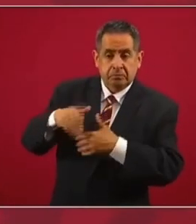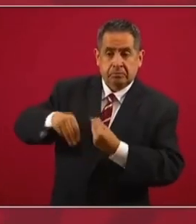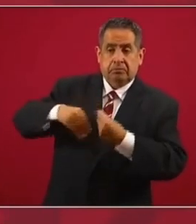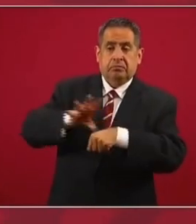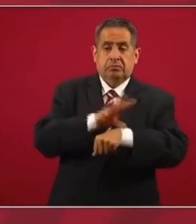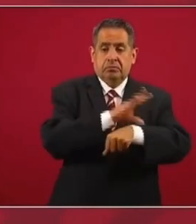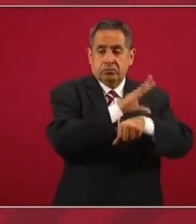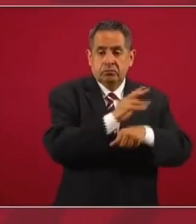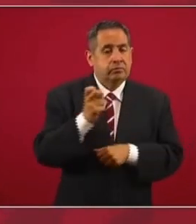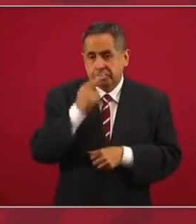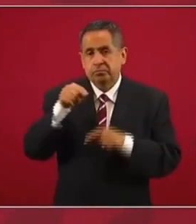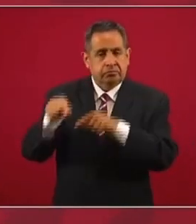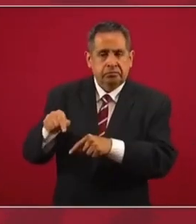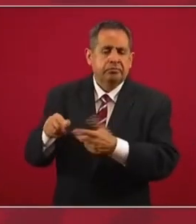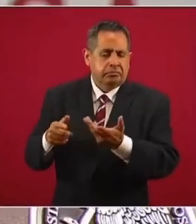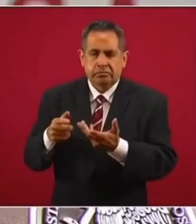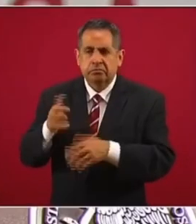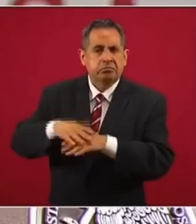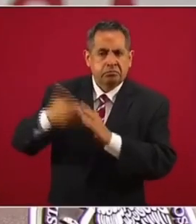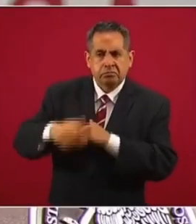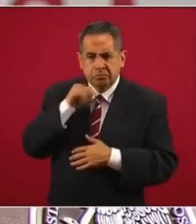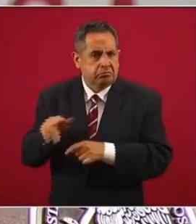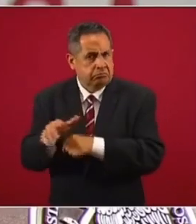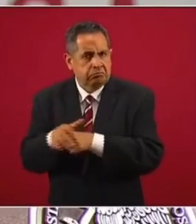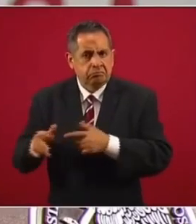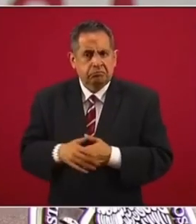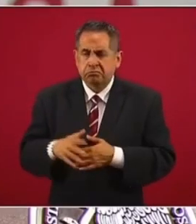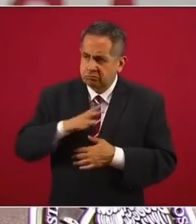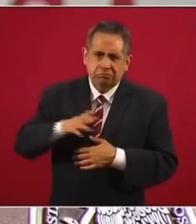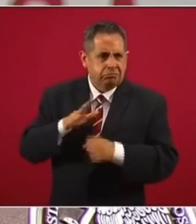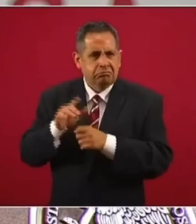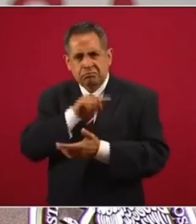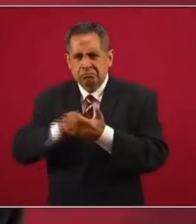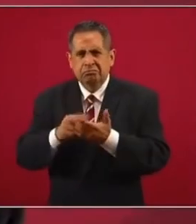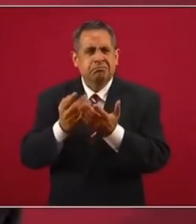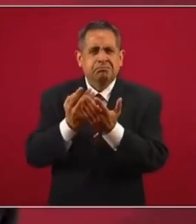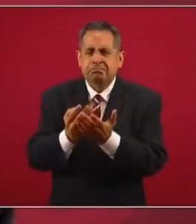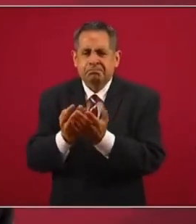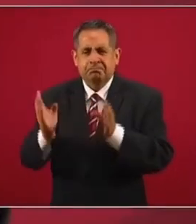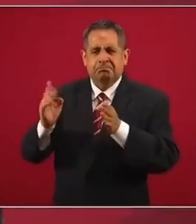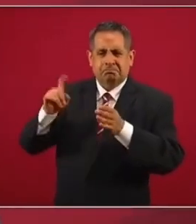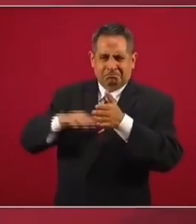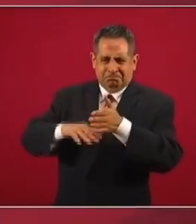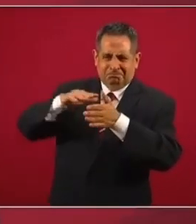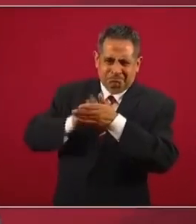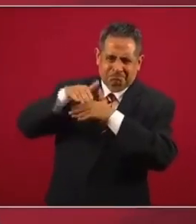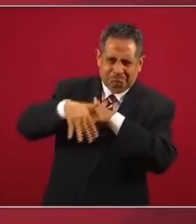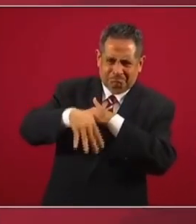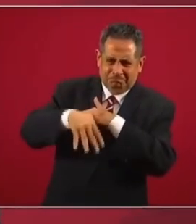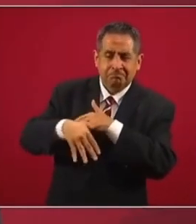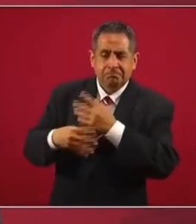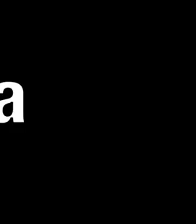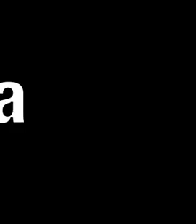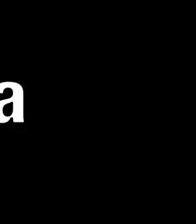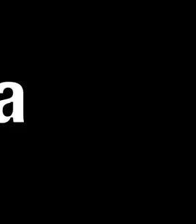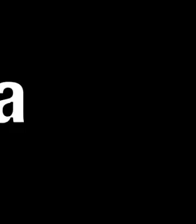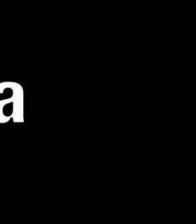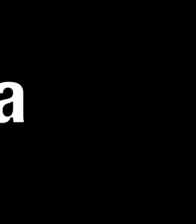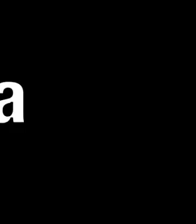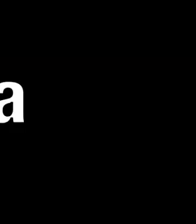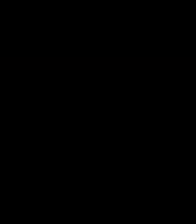renovable y de bajo costo. Y tenemos las grandes presas, tenemos la infraestructura. Ese es el plan hacia adelante.